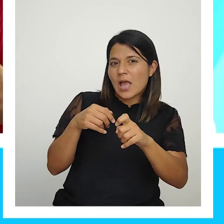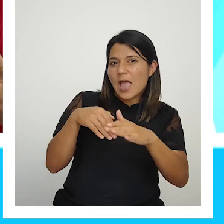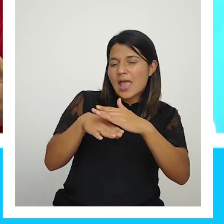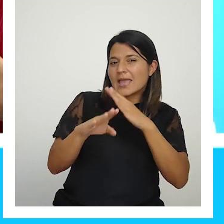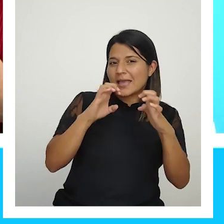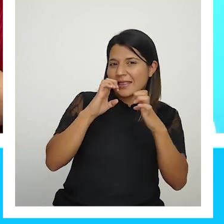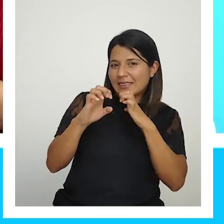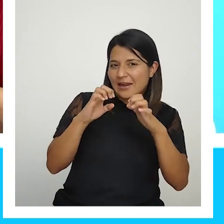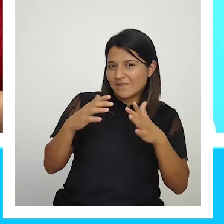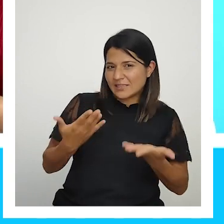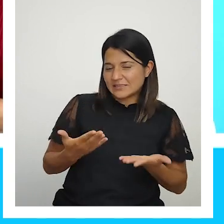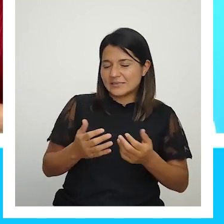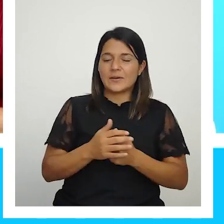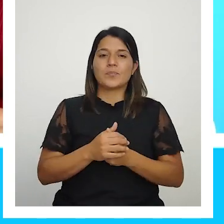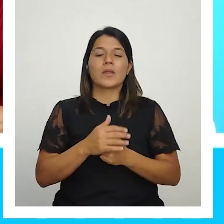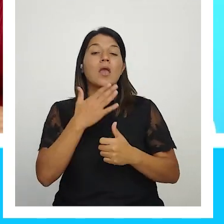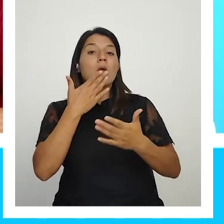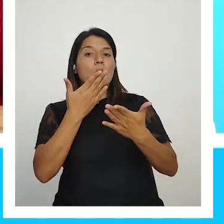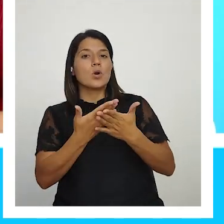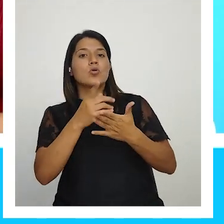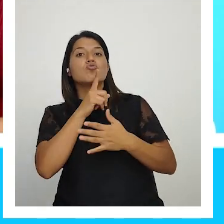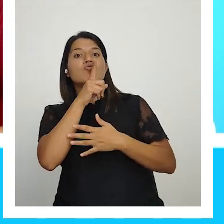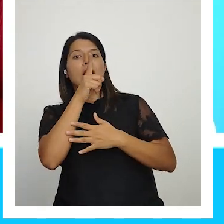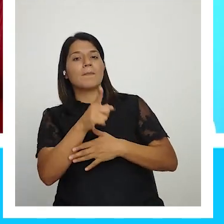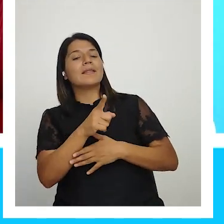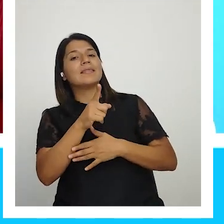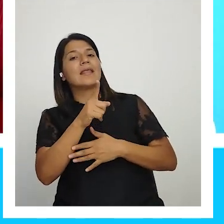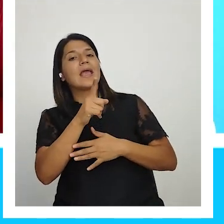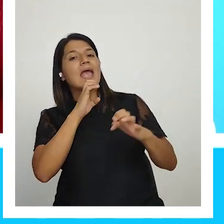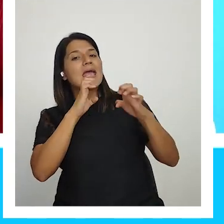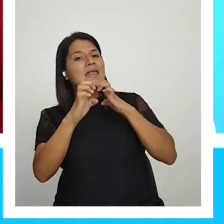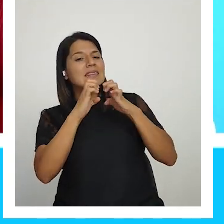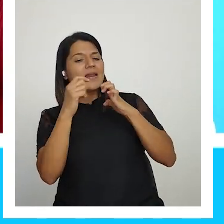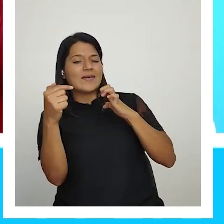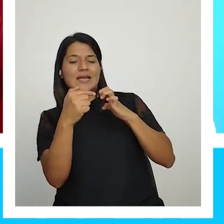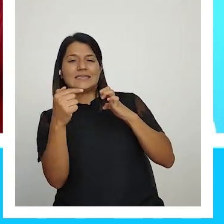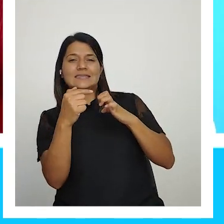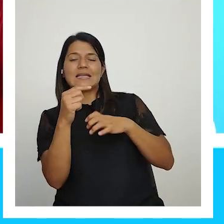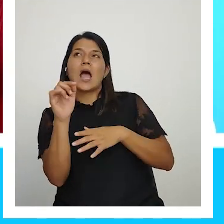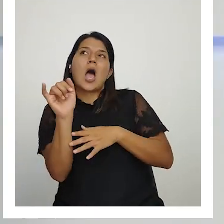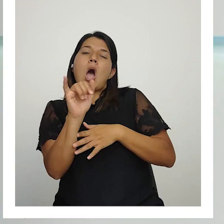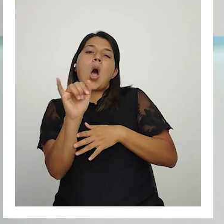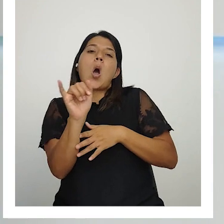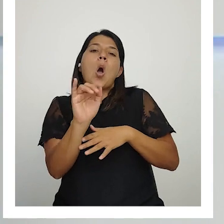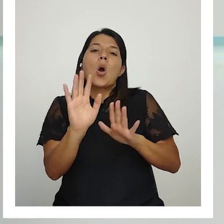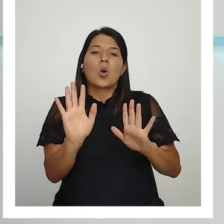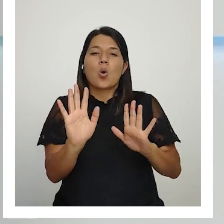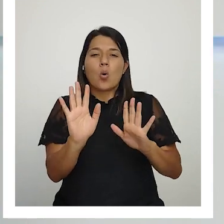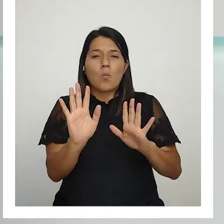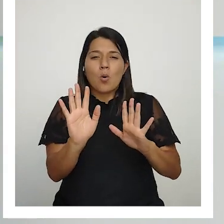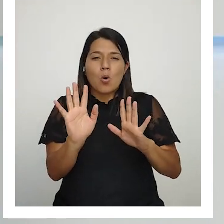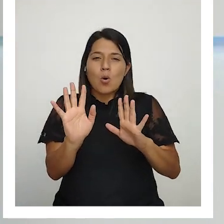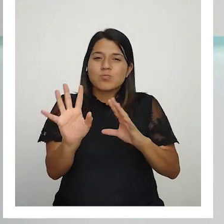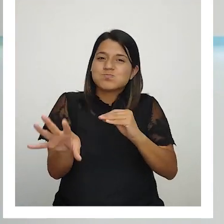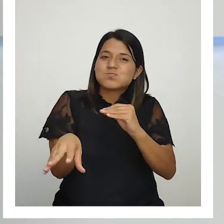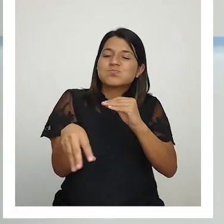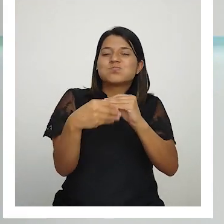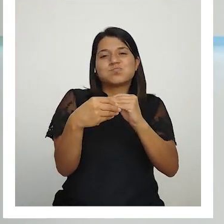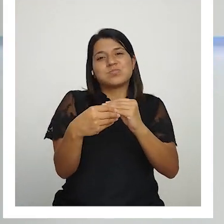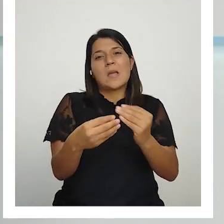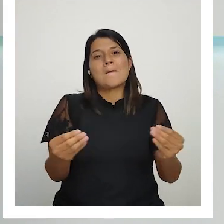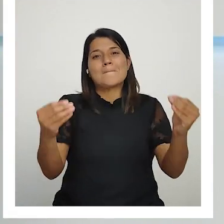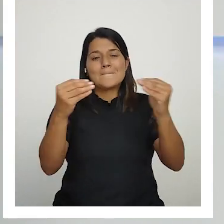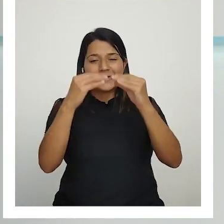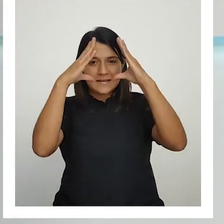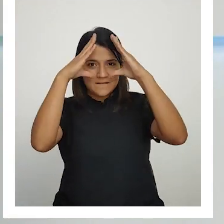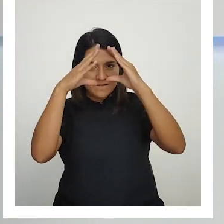les hacen esa entrevista? Bueno, en realidad la entrevista es más que todo como una extensión de la aplicación. Entonces, una vez que